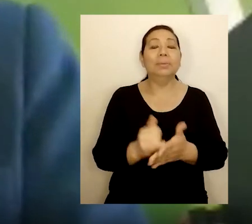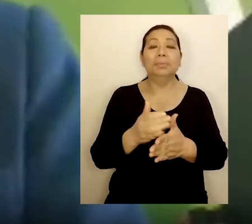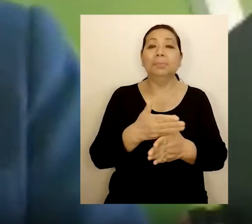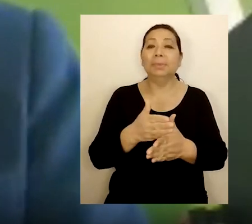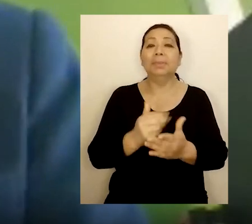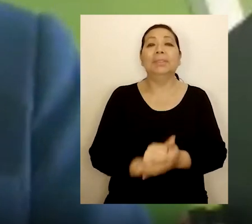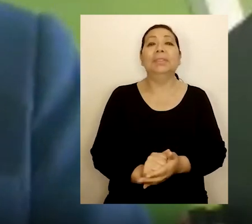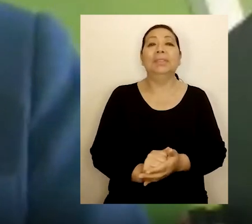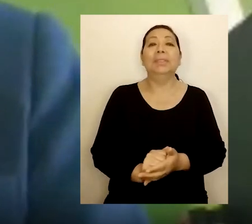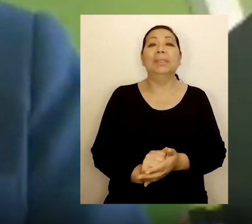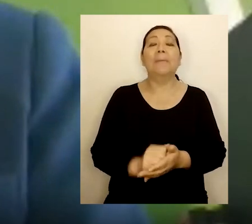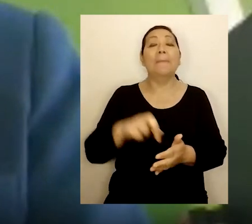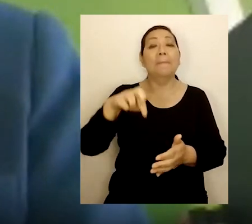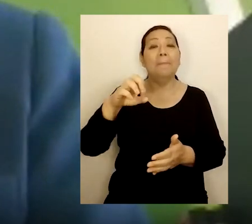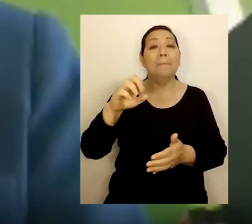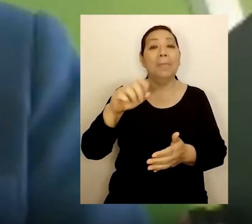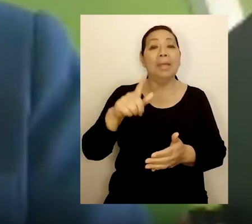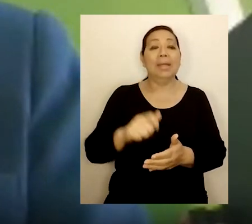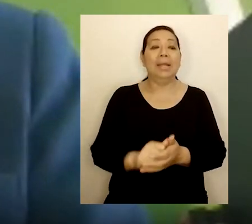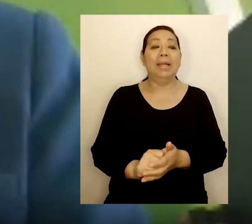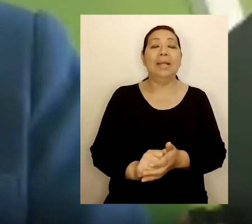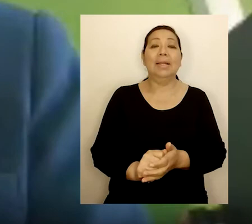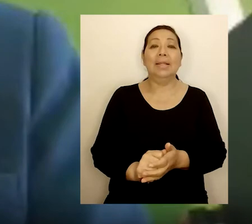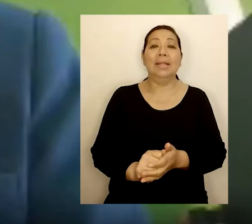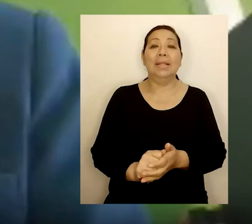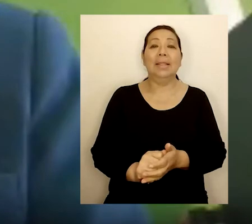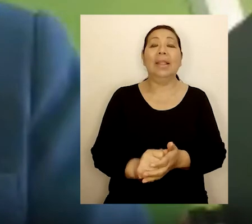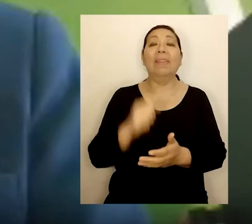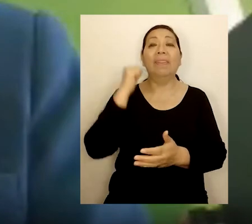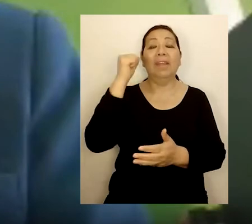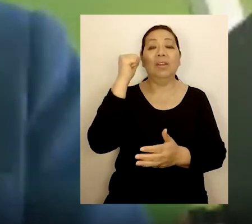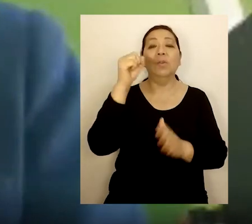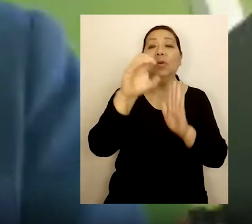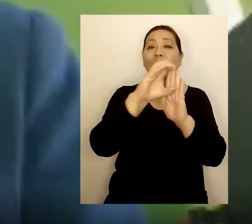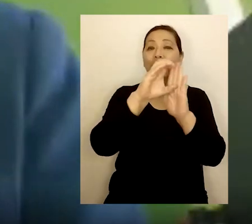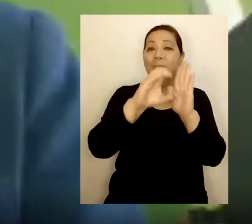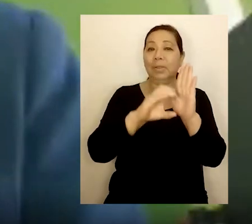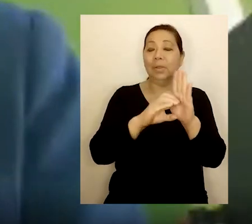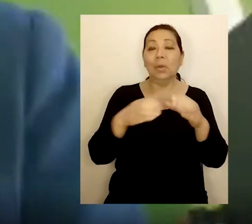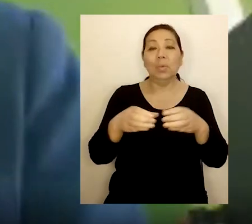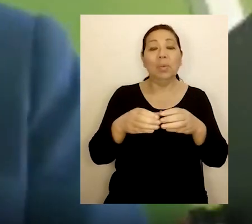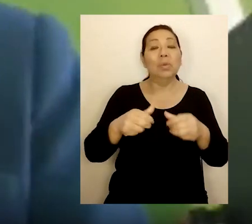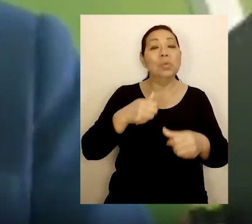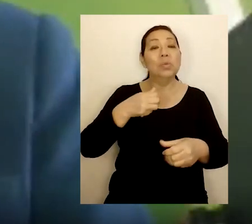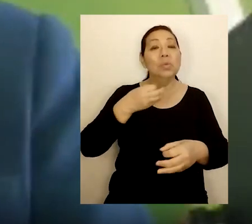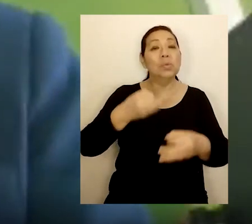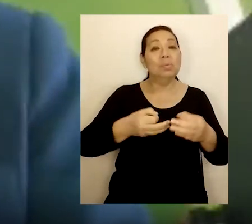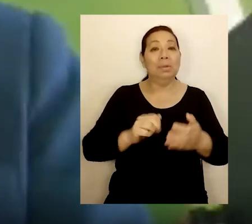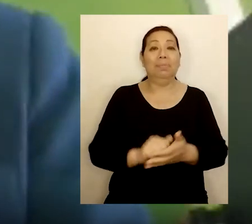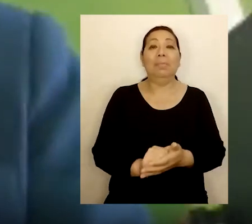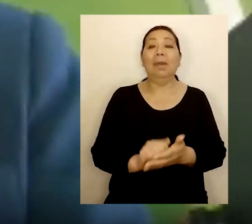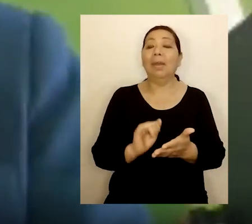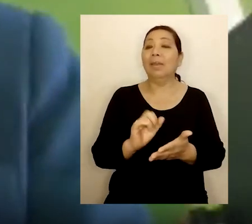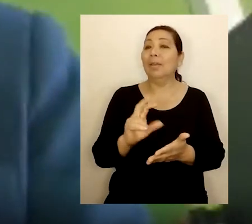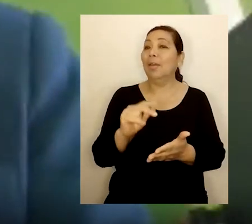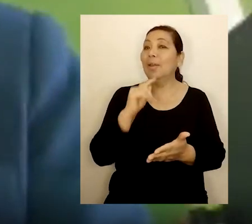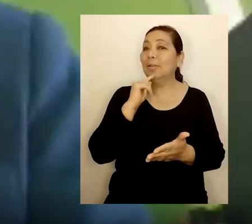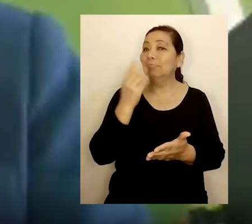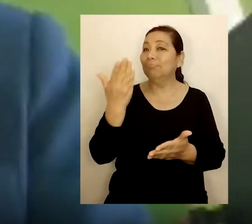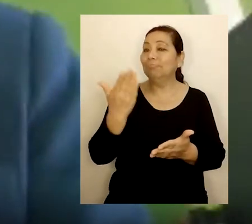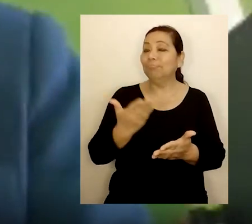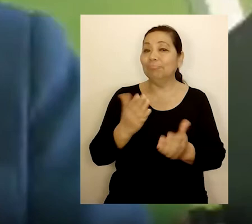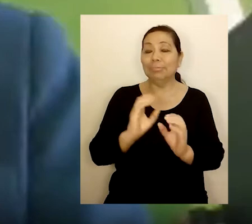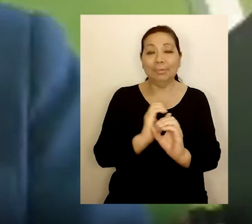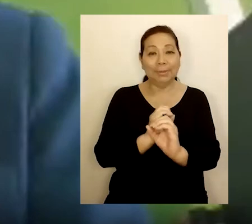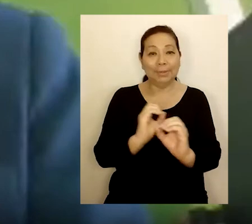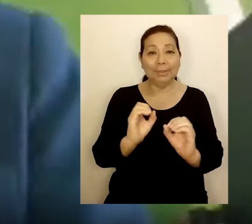parte de la Sala Penal, de la Sala de Derecho Constitucional y Social Permanente de la Corte Suprema. Ahora, que no le